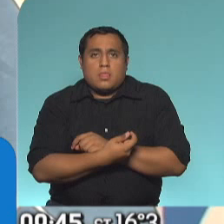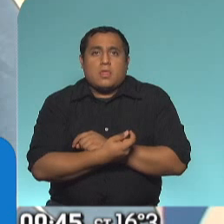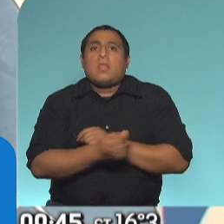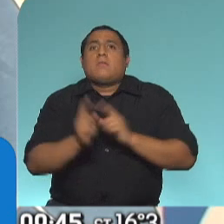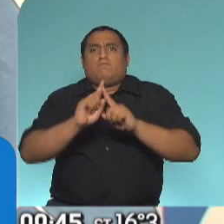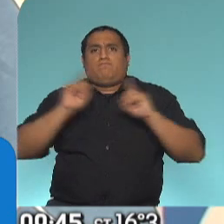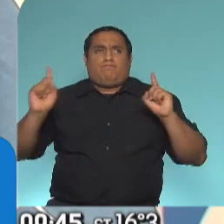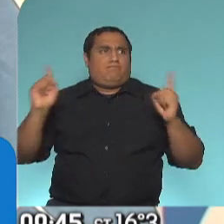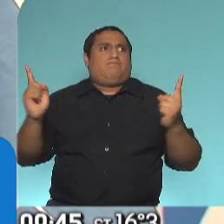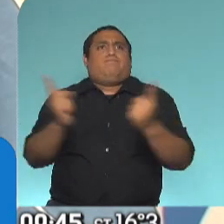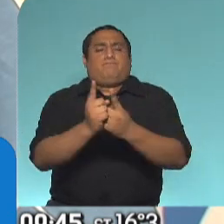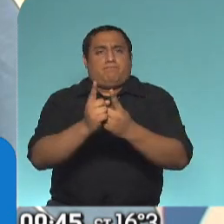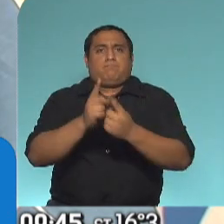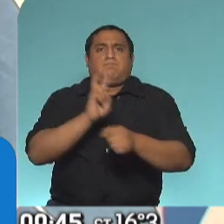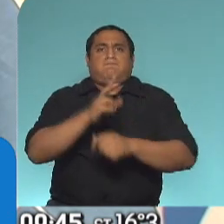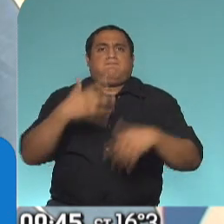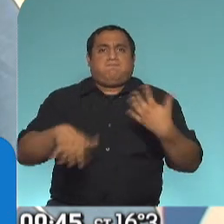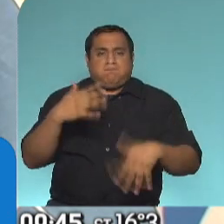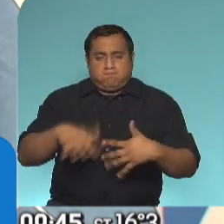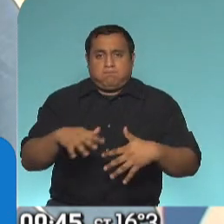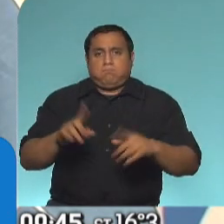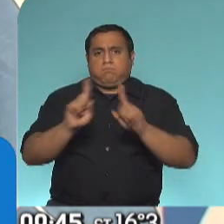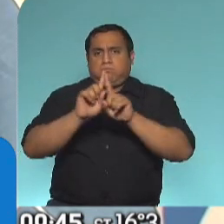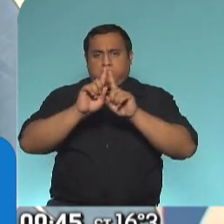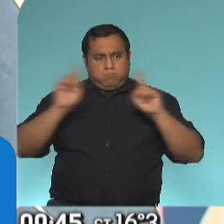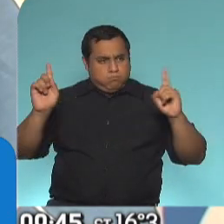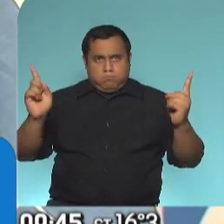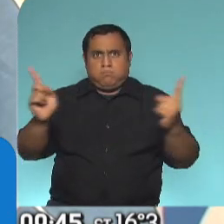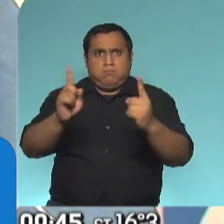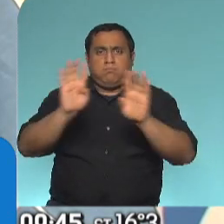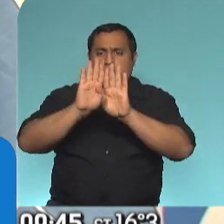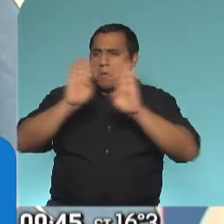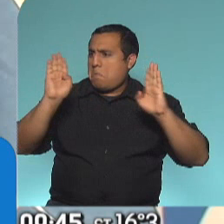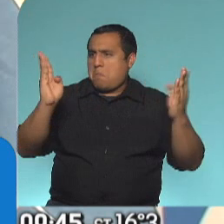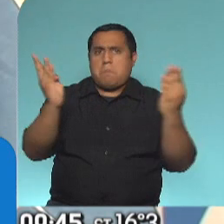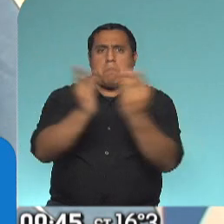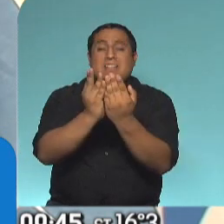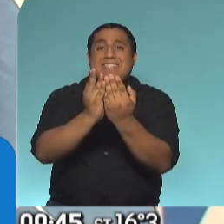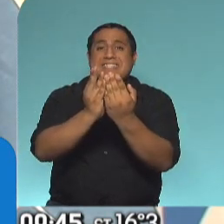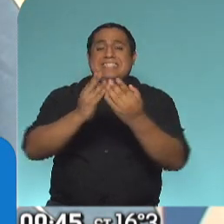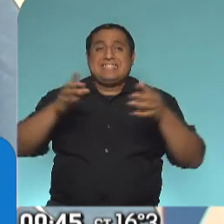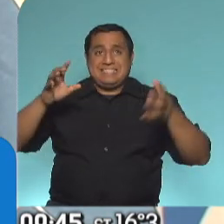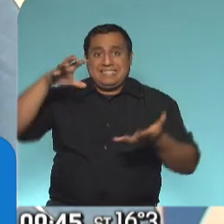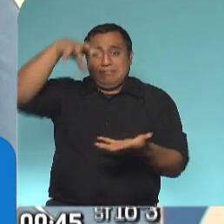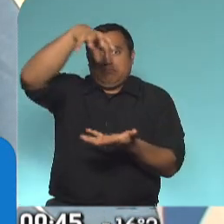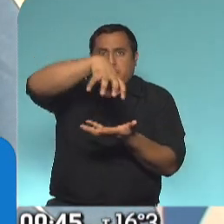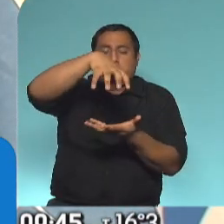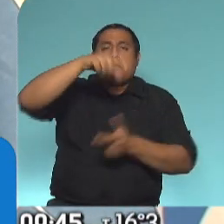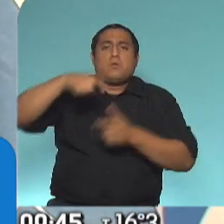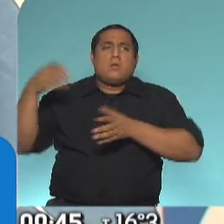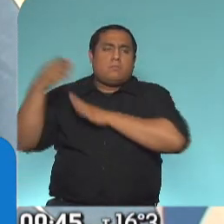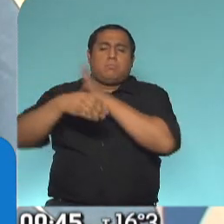terapia intensiva, y un contenedor directamente se transformó en una unidad de hemodiálisis para los pacientes